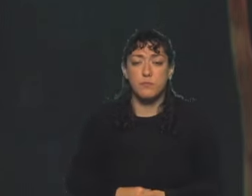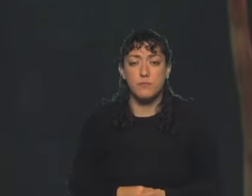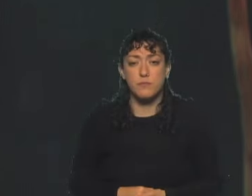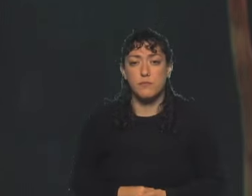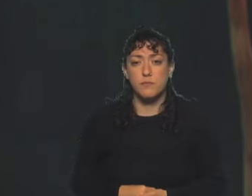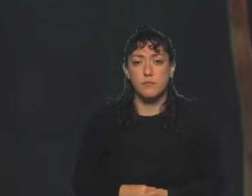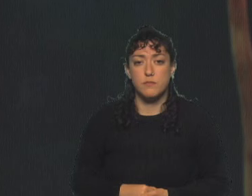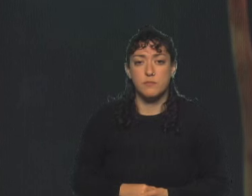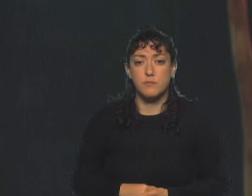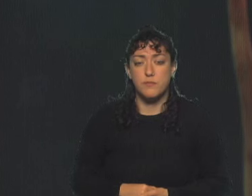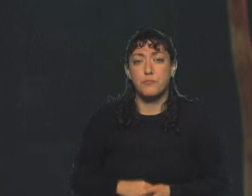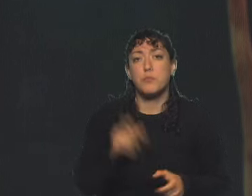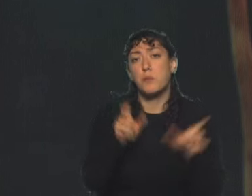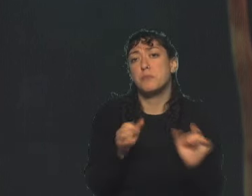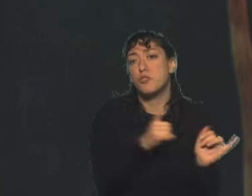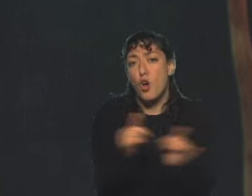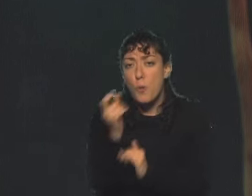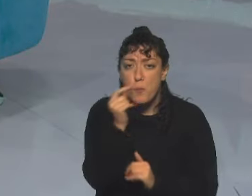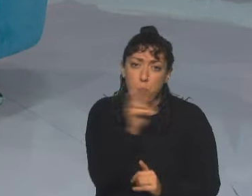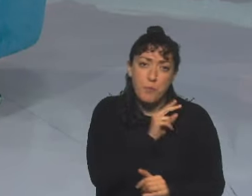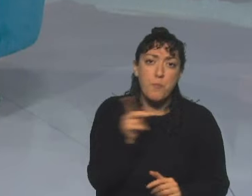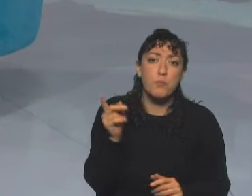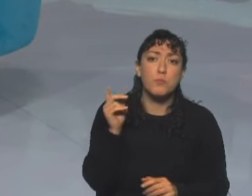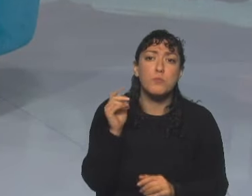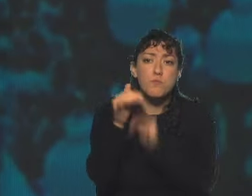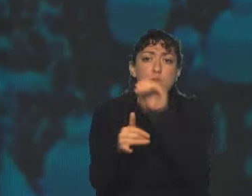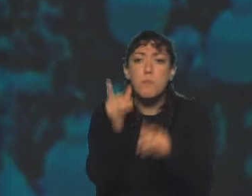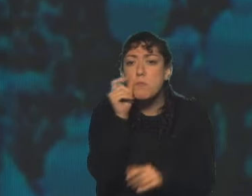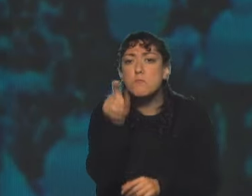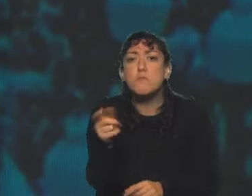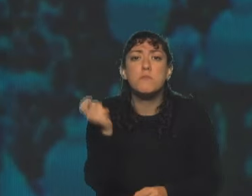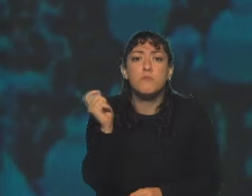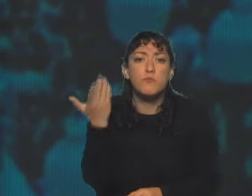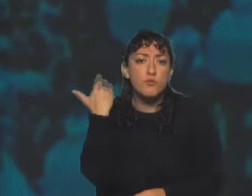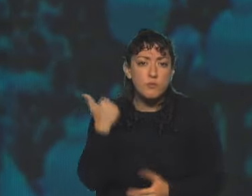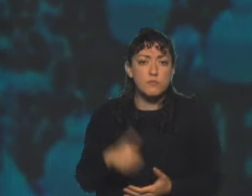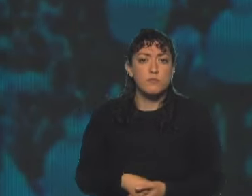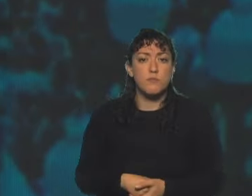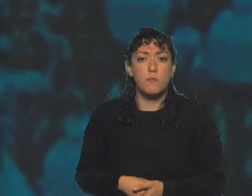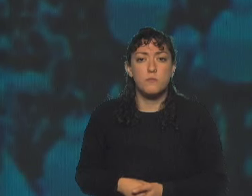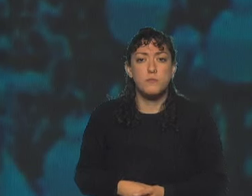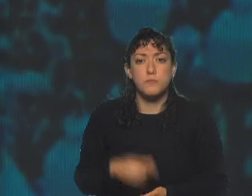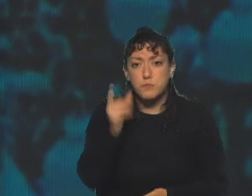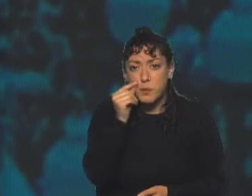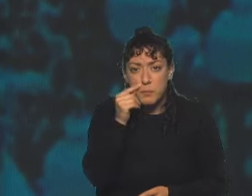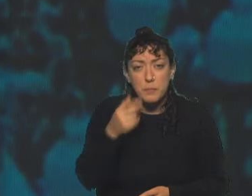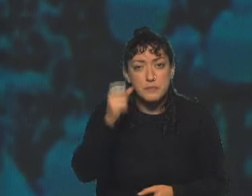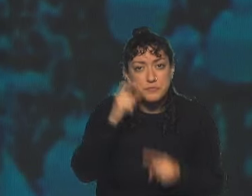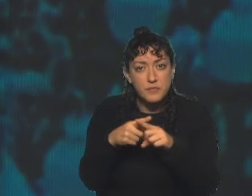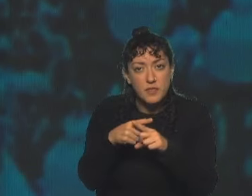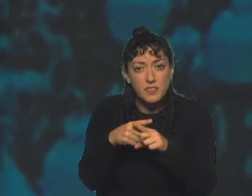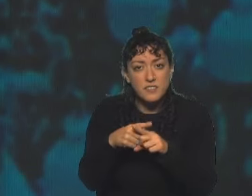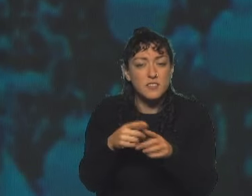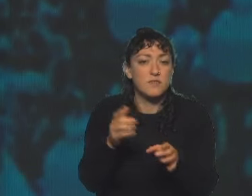cuéntele a los más jóvenes o a las más jóvenes, quién fue su padre? Mi padre fue un francotirador